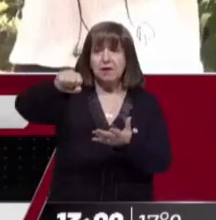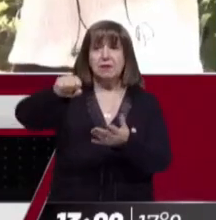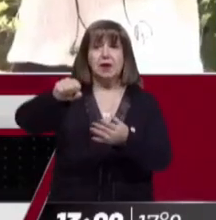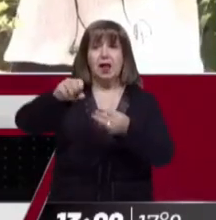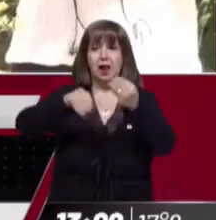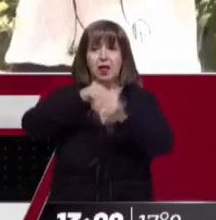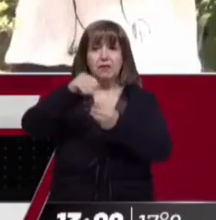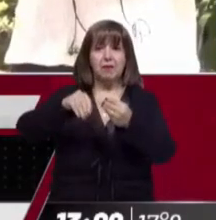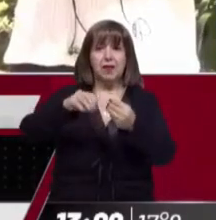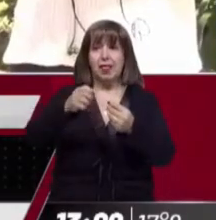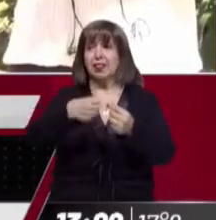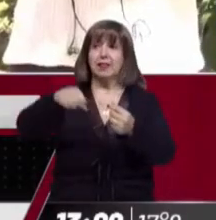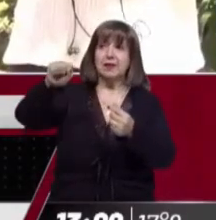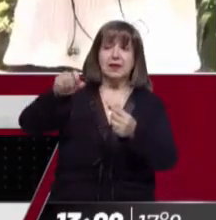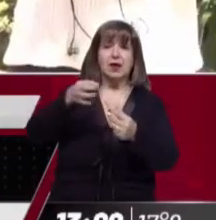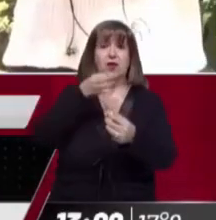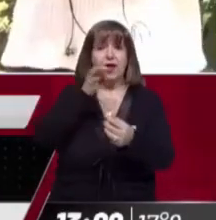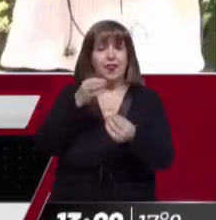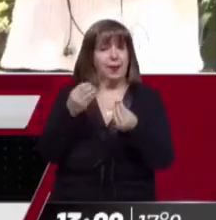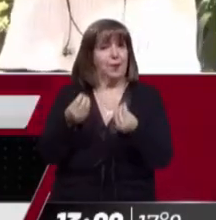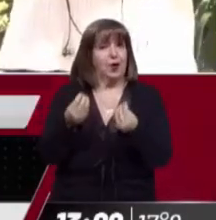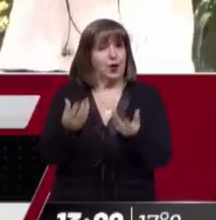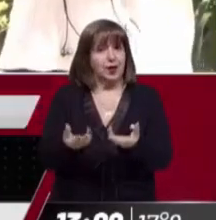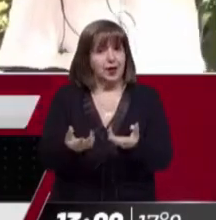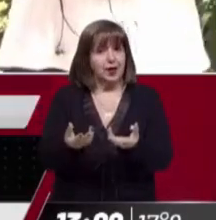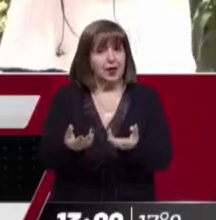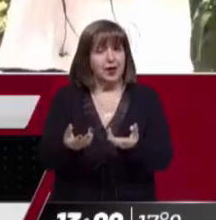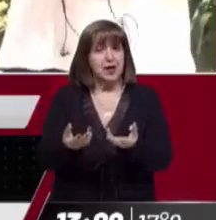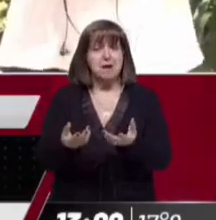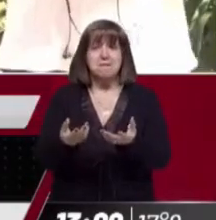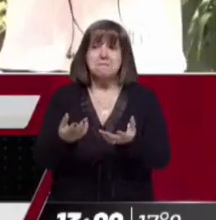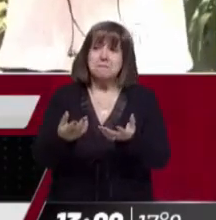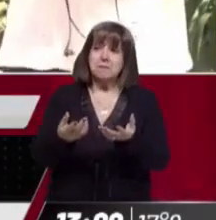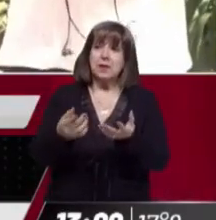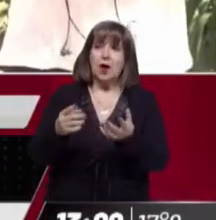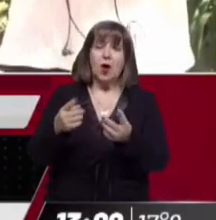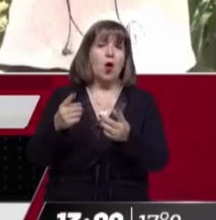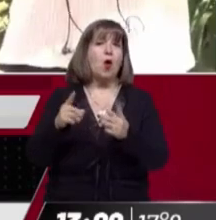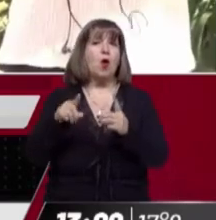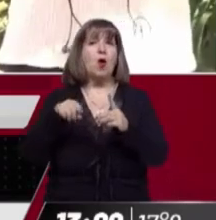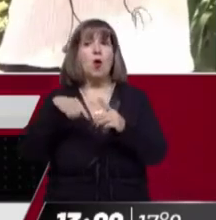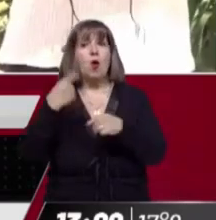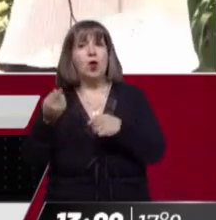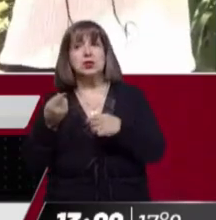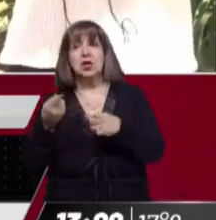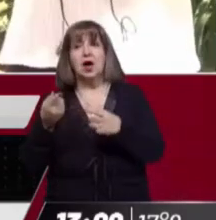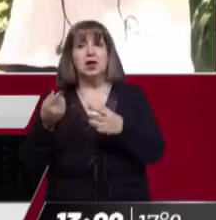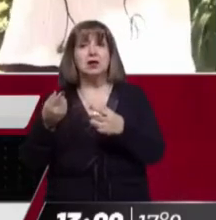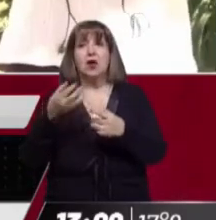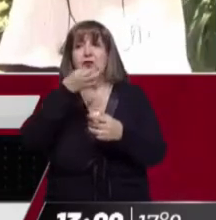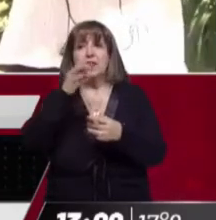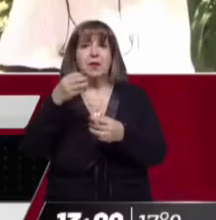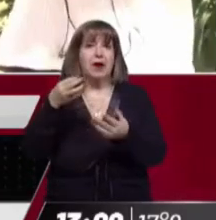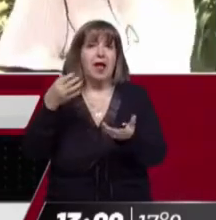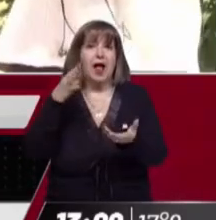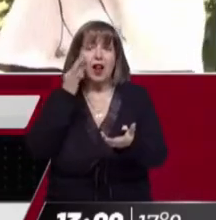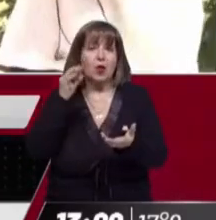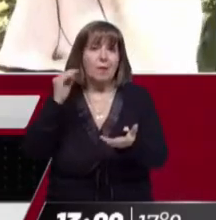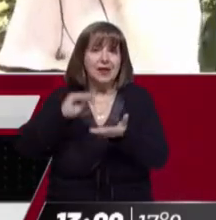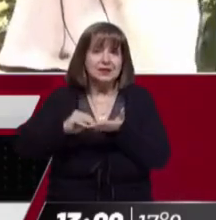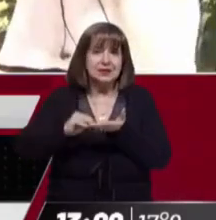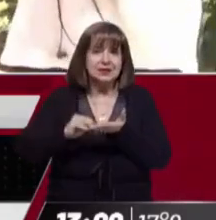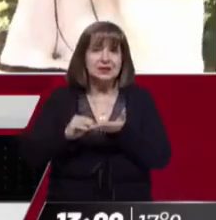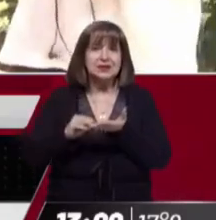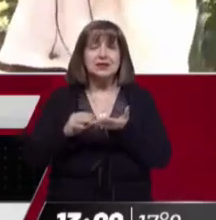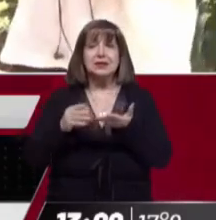necesitan o que quizás buscan otras necesidades pero finalmente terminan haciendo que no